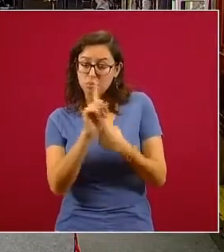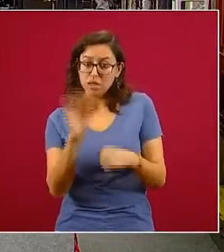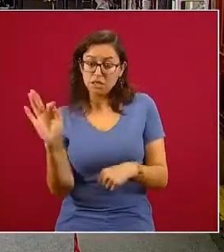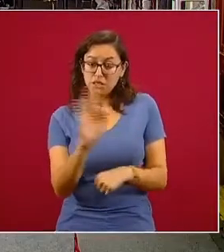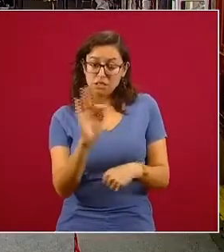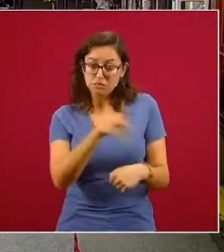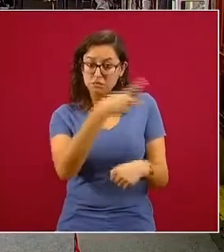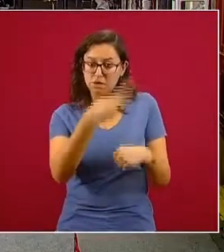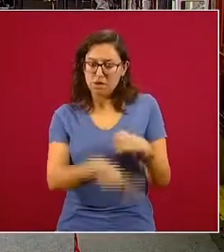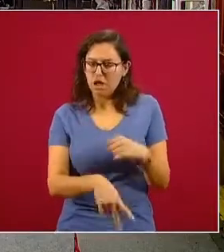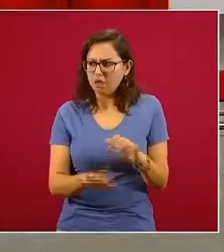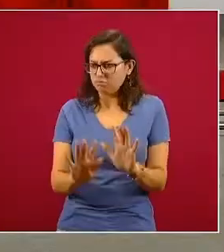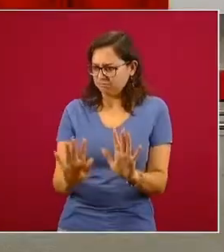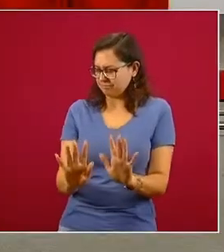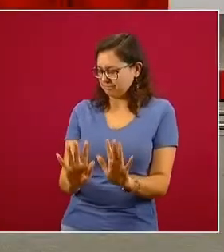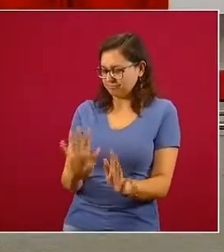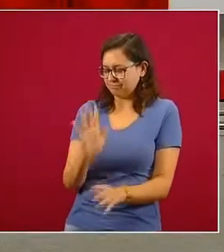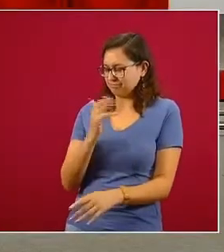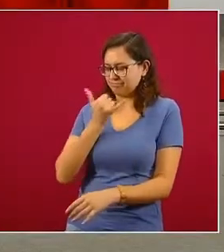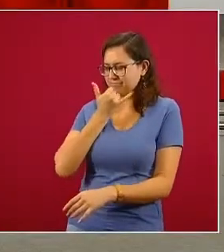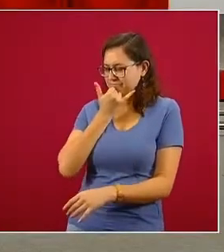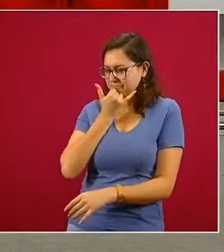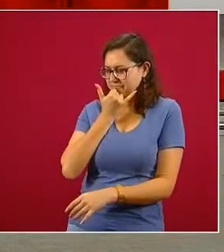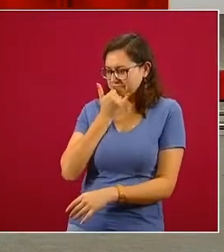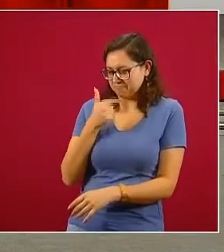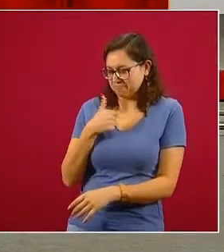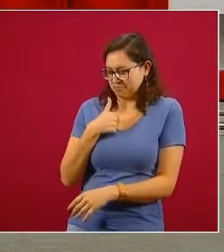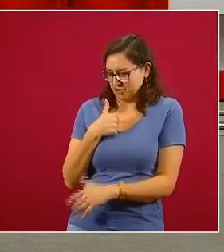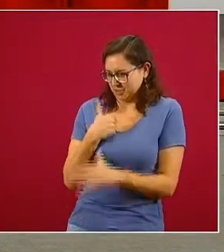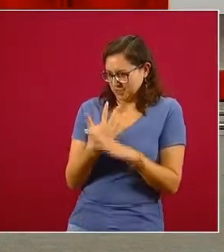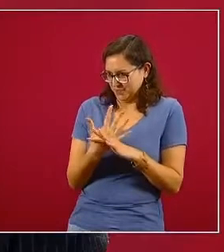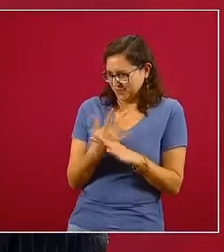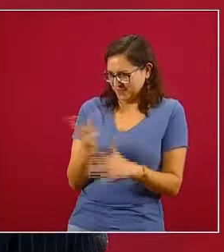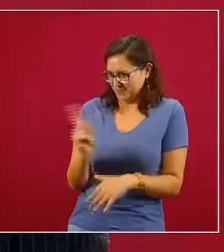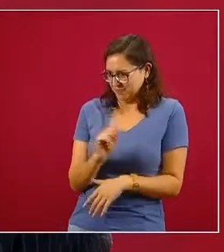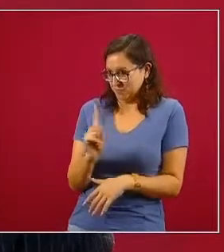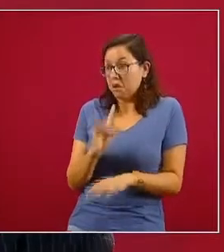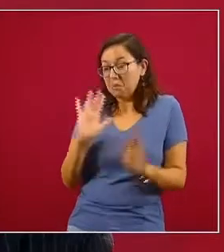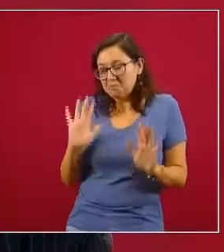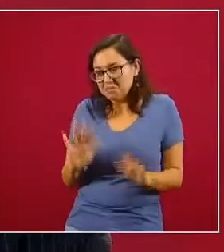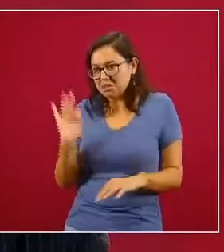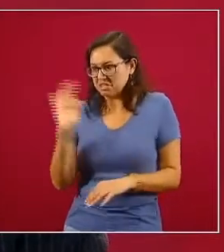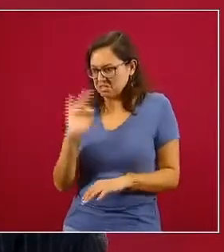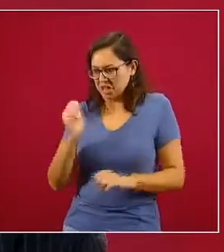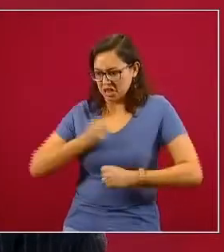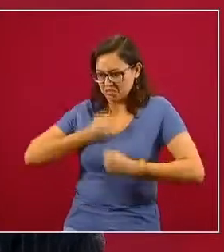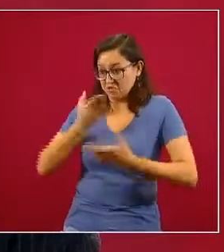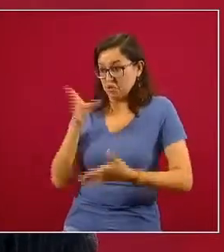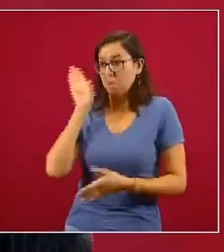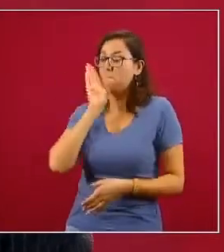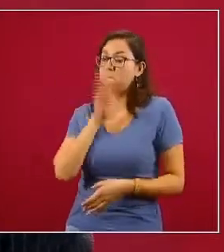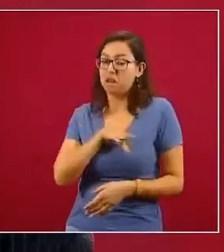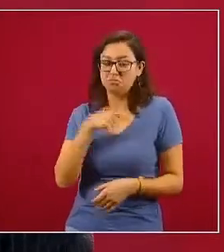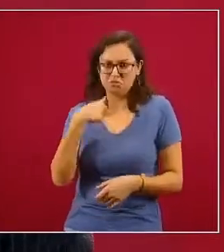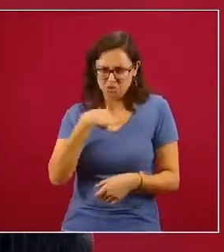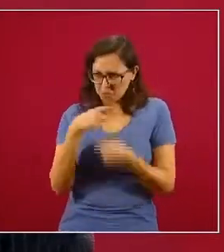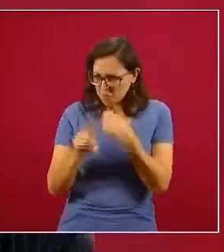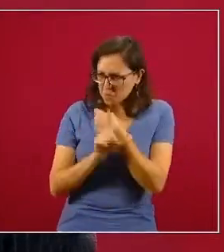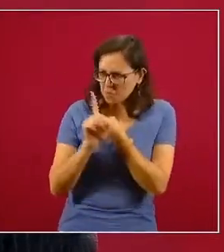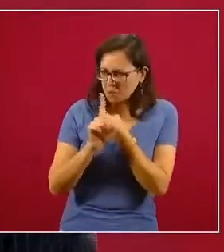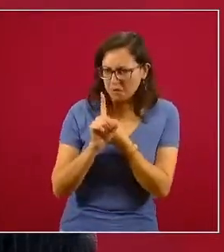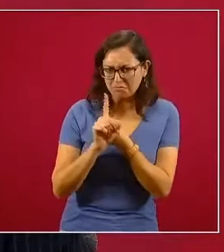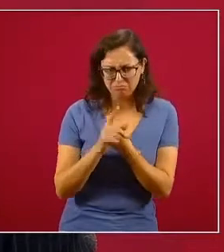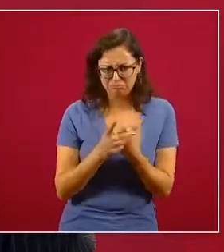expresé, gracias por la oportunidad de aclararlo, yo no veo implicación ninguna. ¿Por qué razón? Porque